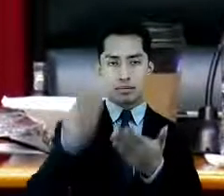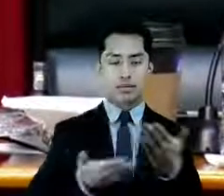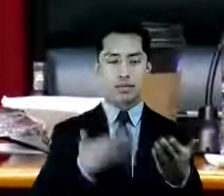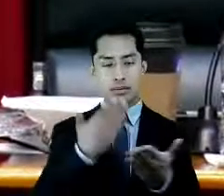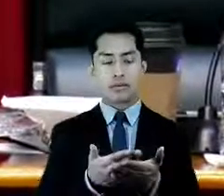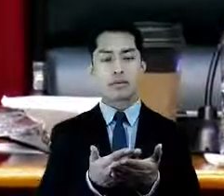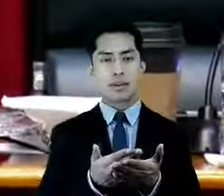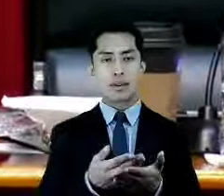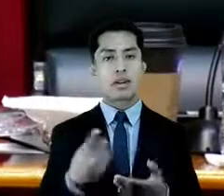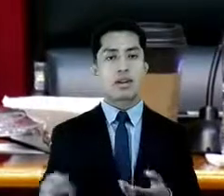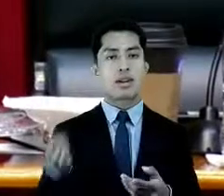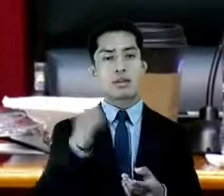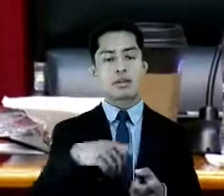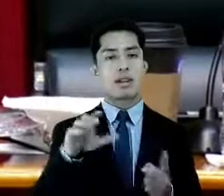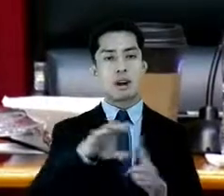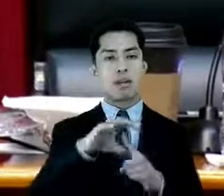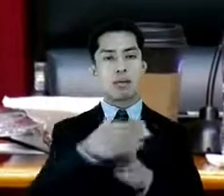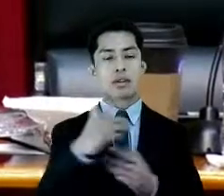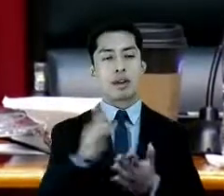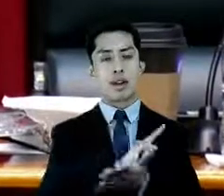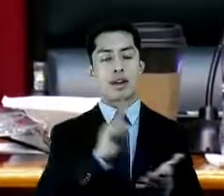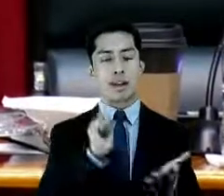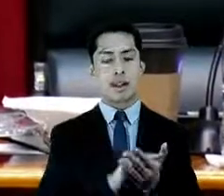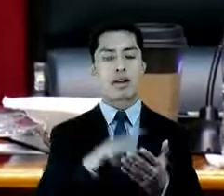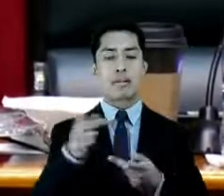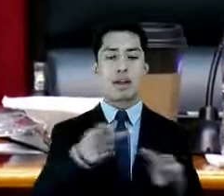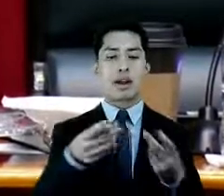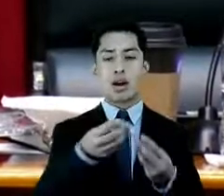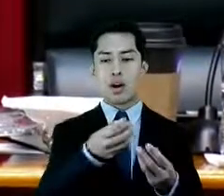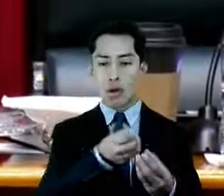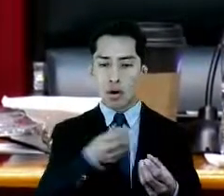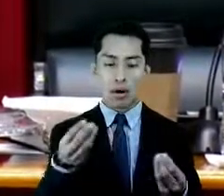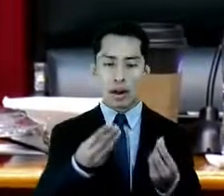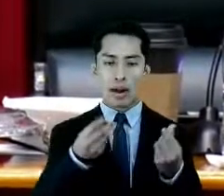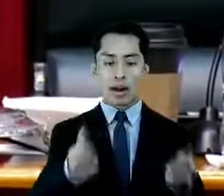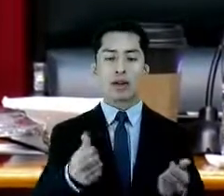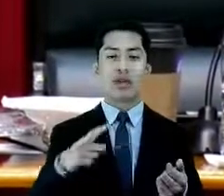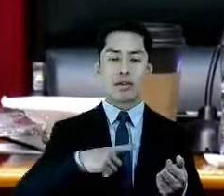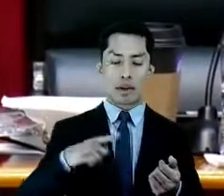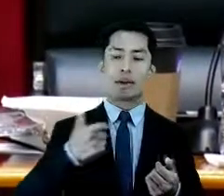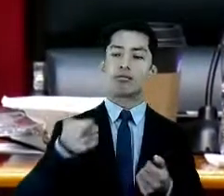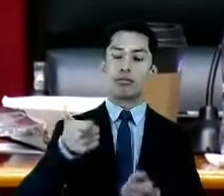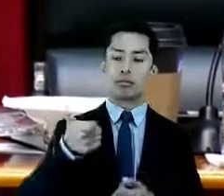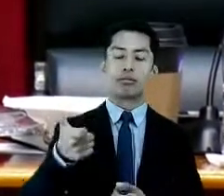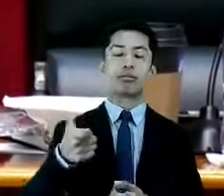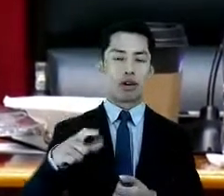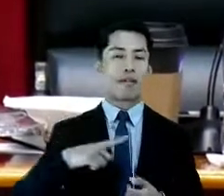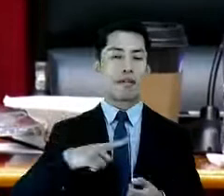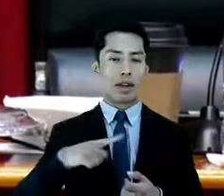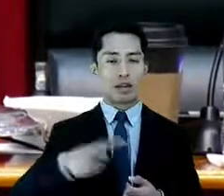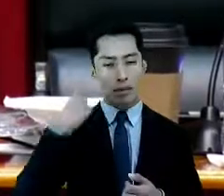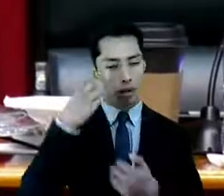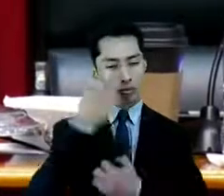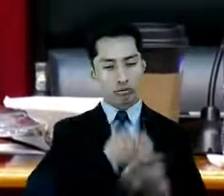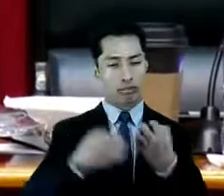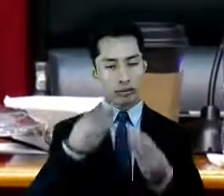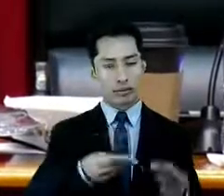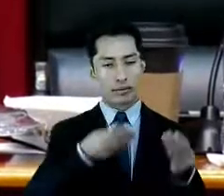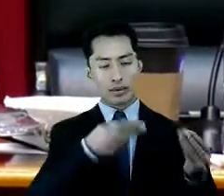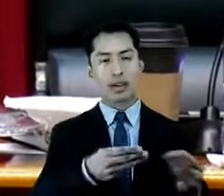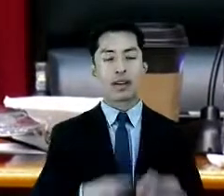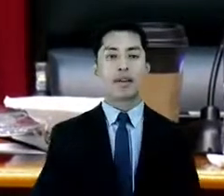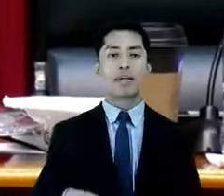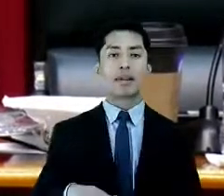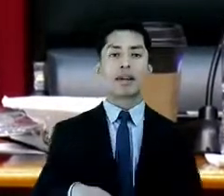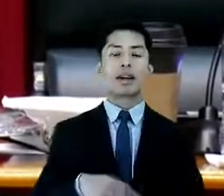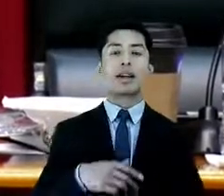decreto y se remite a las comisiones legislativas de Planeación y Gasto Público y de Finanzas Públicas para su estudio y dictamen. En el